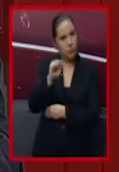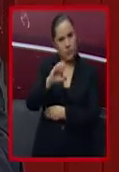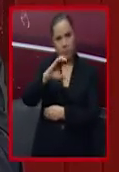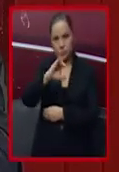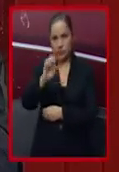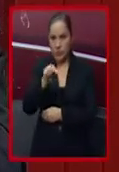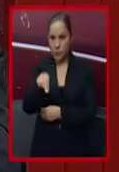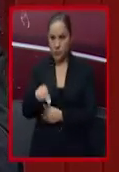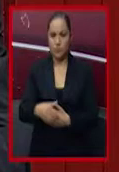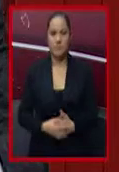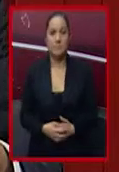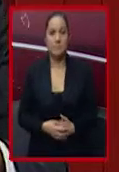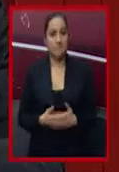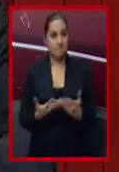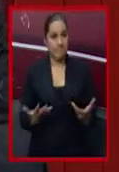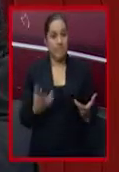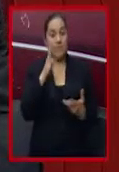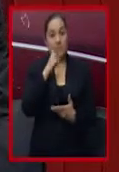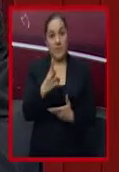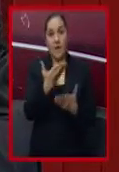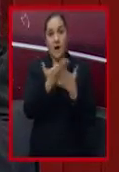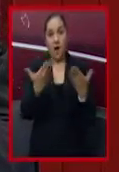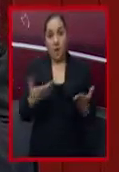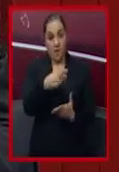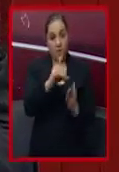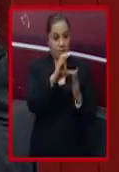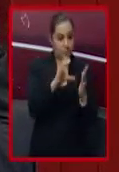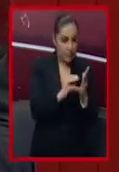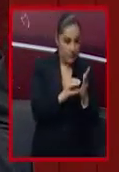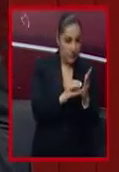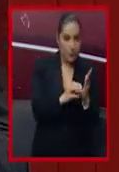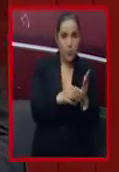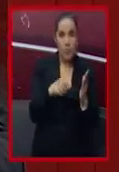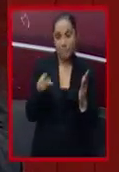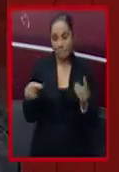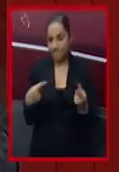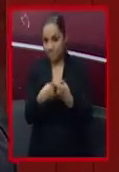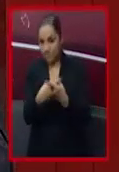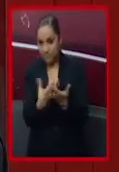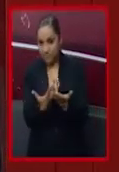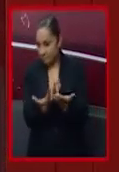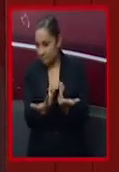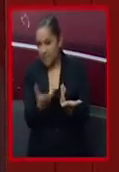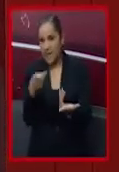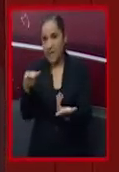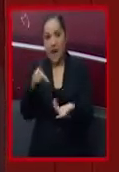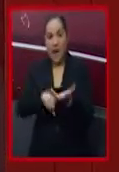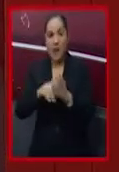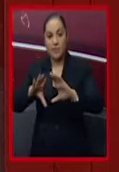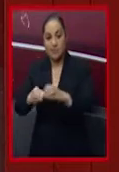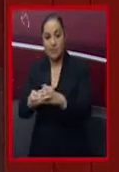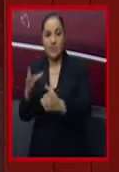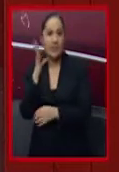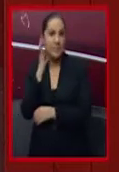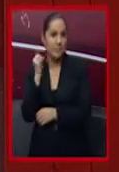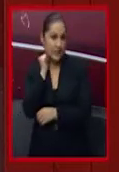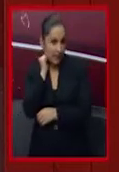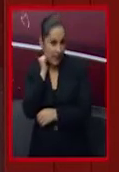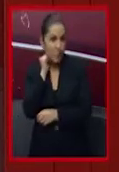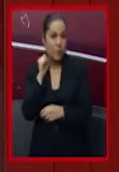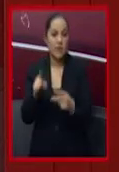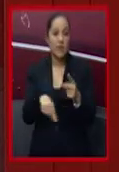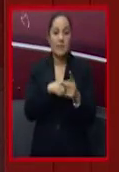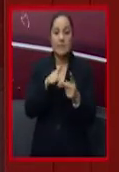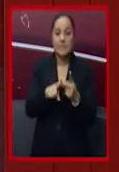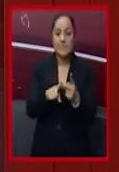Así que estamos observando esta controversia constitucional, el Poder Legislativo, el Senado de la República, el Poder